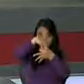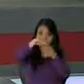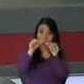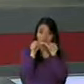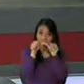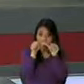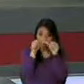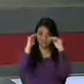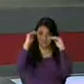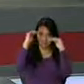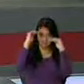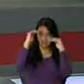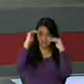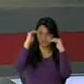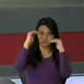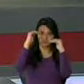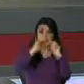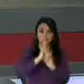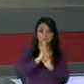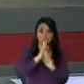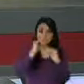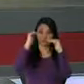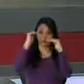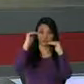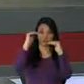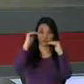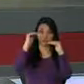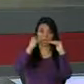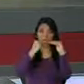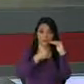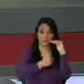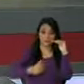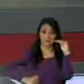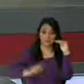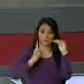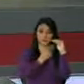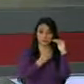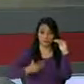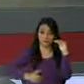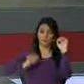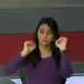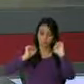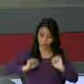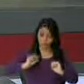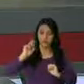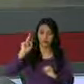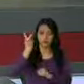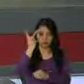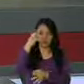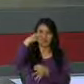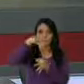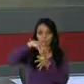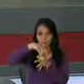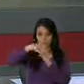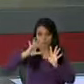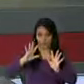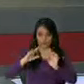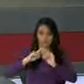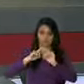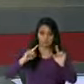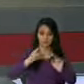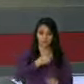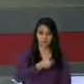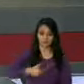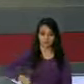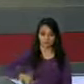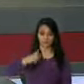la tendencia con los resultados presidenciales, se podría dar una segunda vuelta electoral. Entre tanto, el presidente Rafael